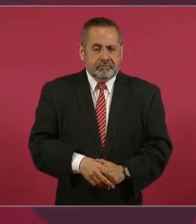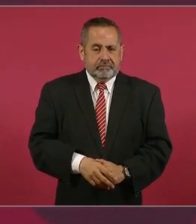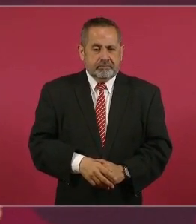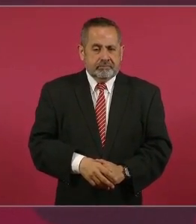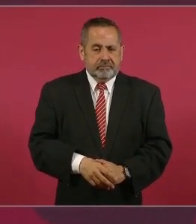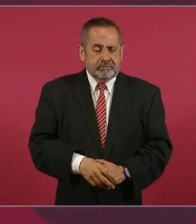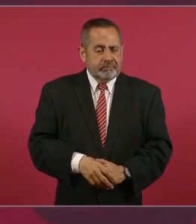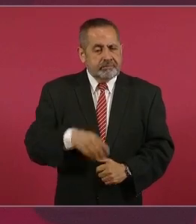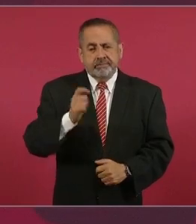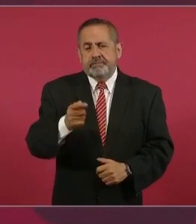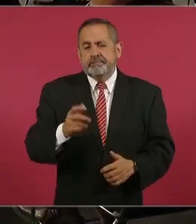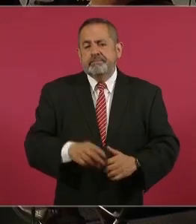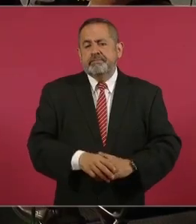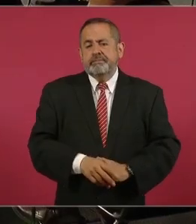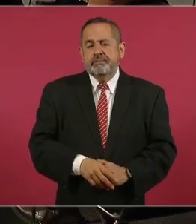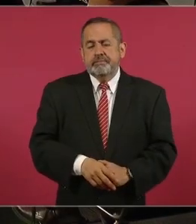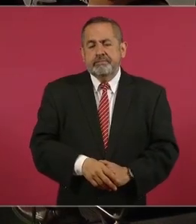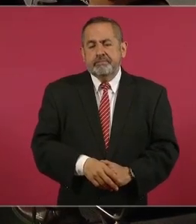Ahora,